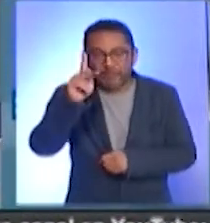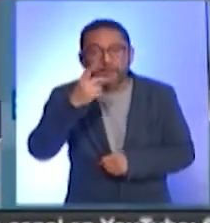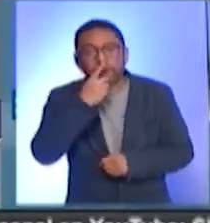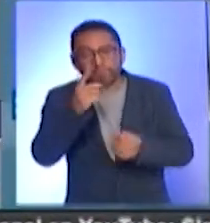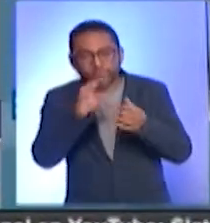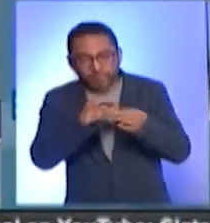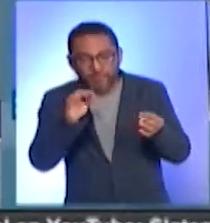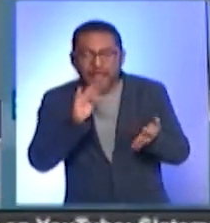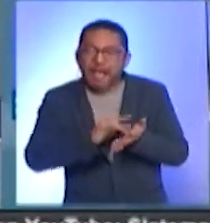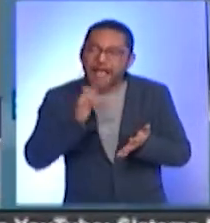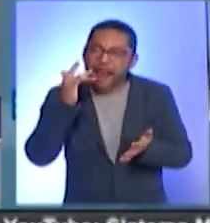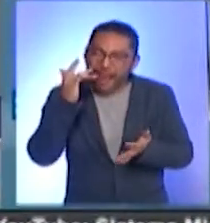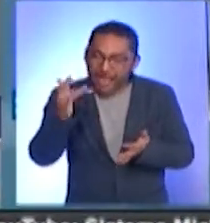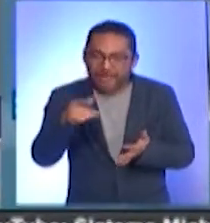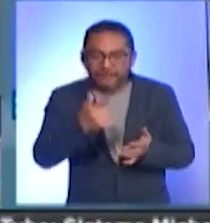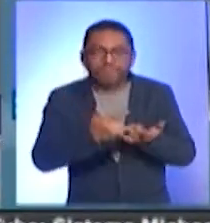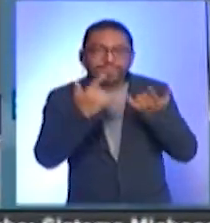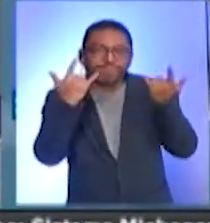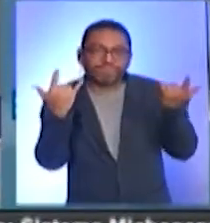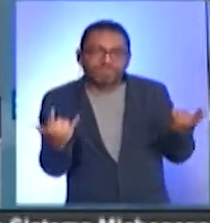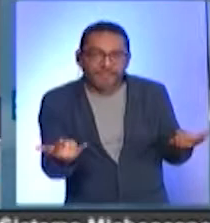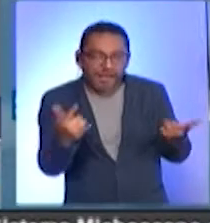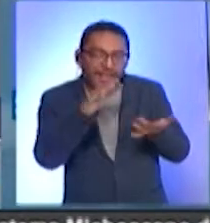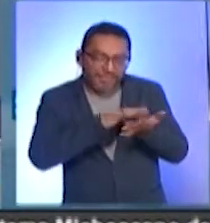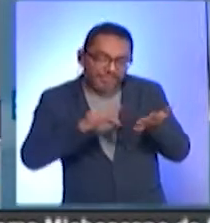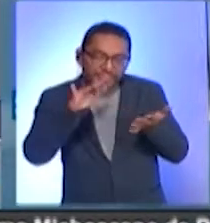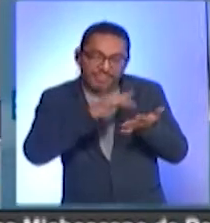cuentos maravillosos podemos tenerlos